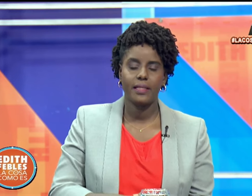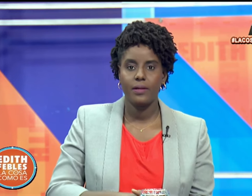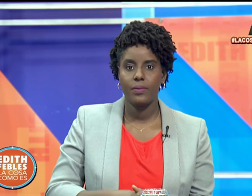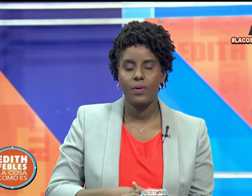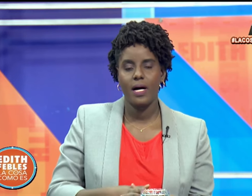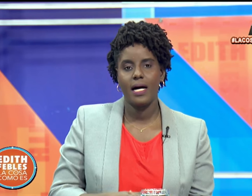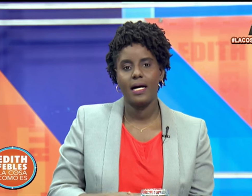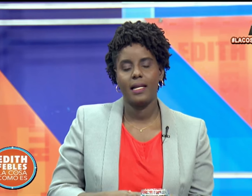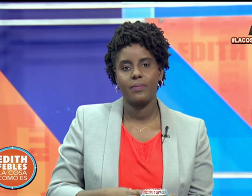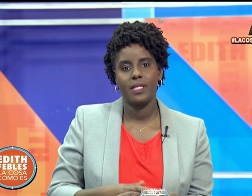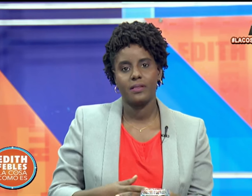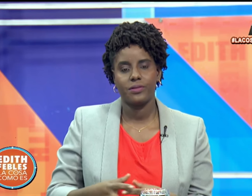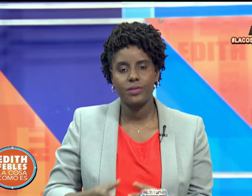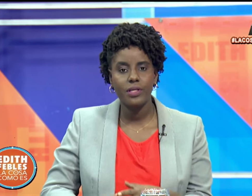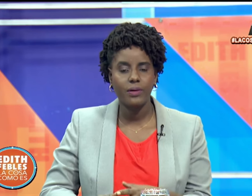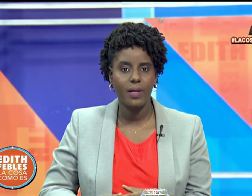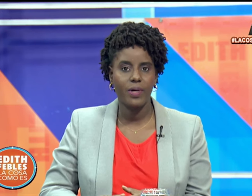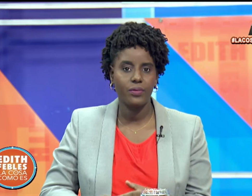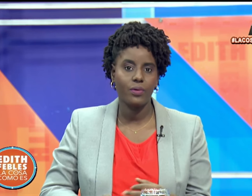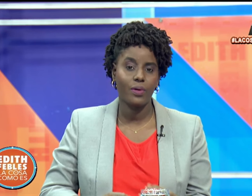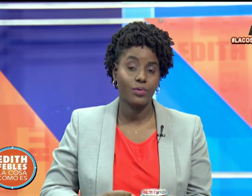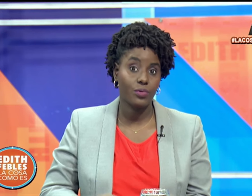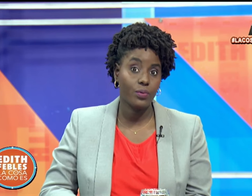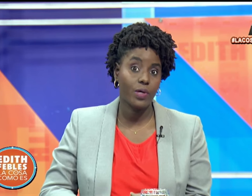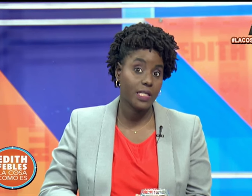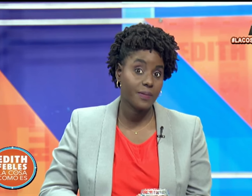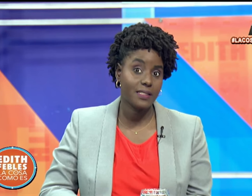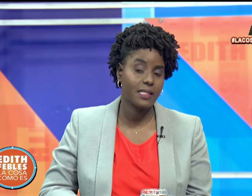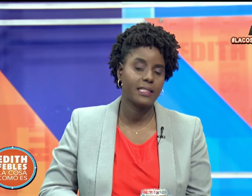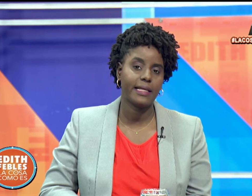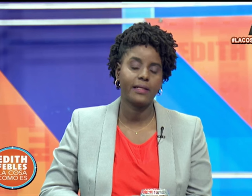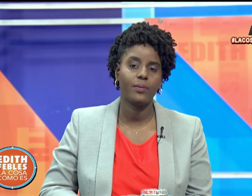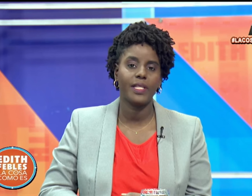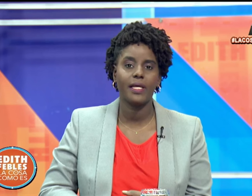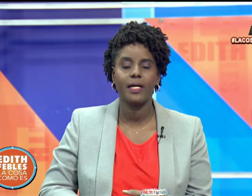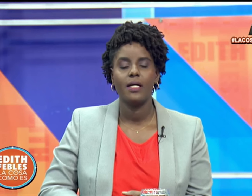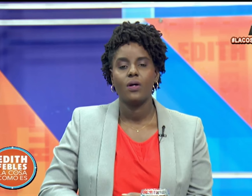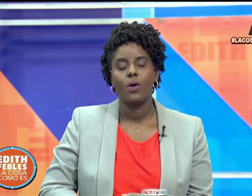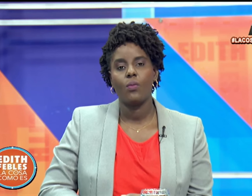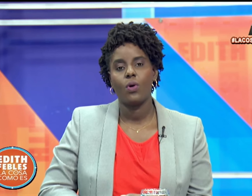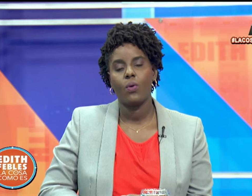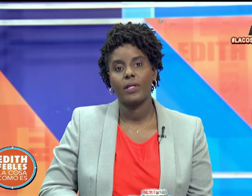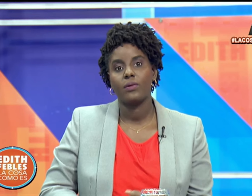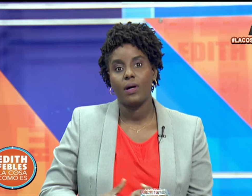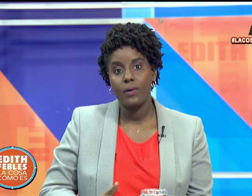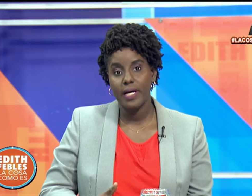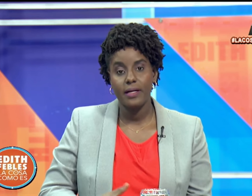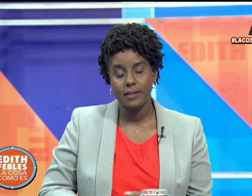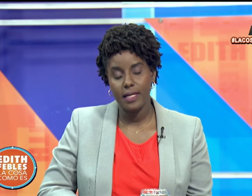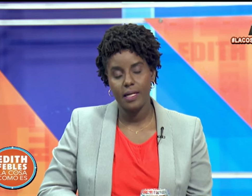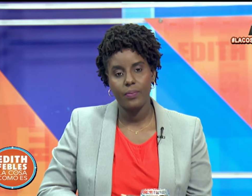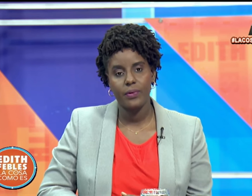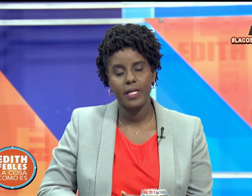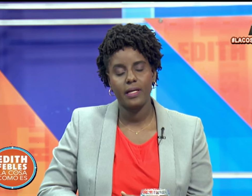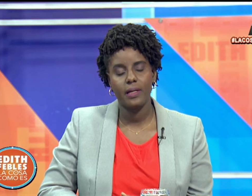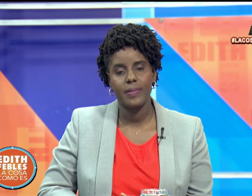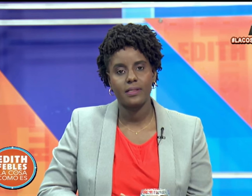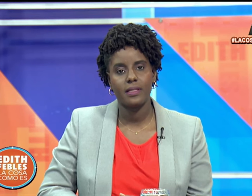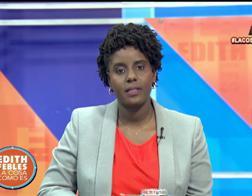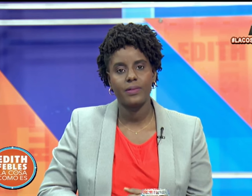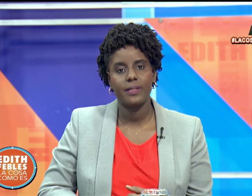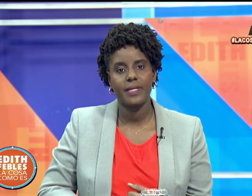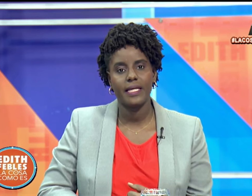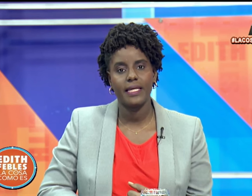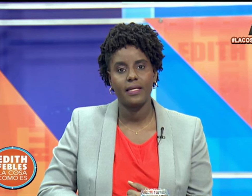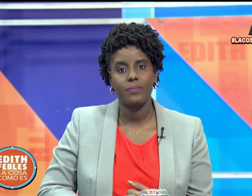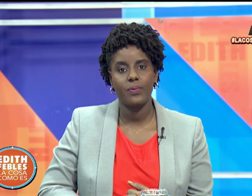lo relativo a la administración de Nicolás Maduro cuando estuvo el expresidente Danilo Medina, como cuando ahora está en el poder el